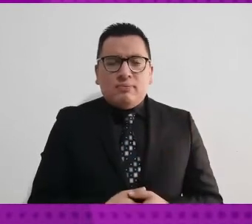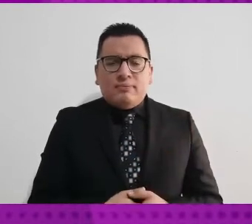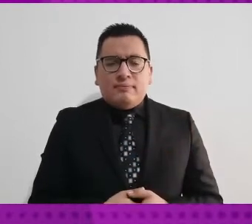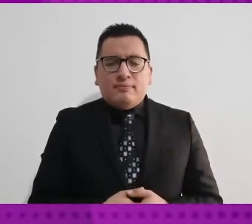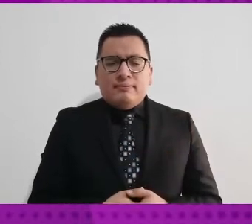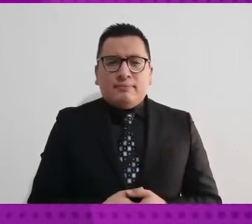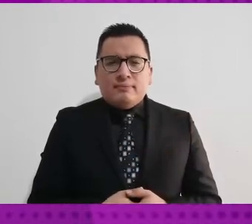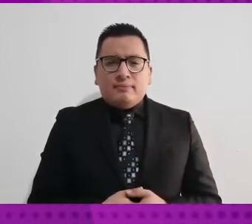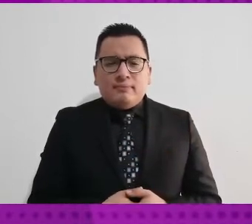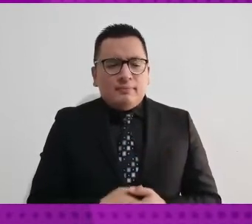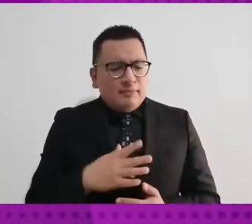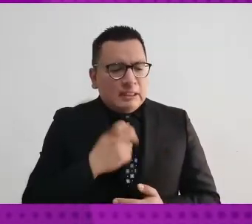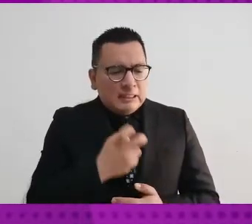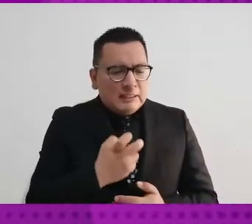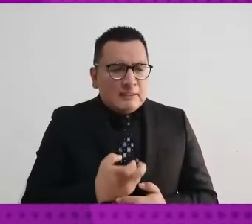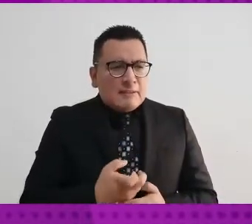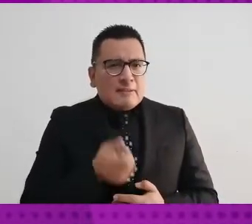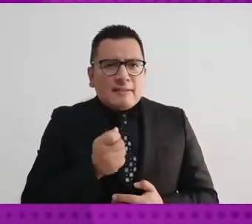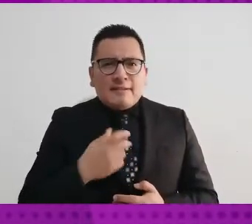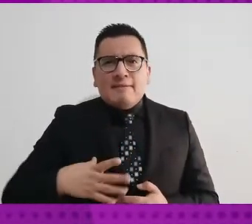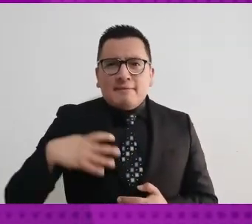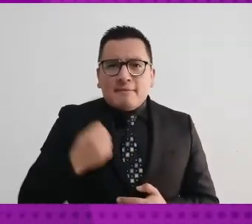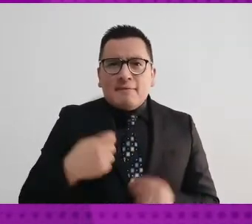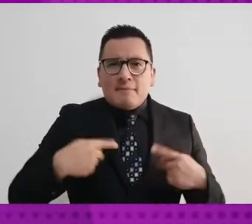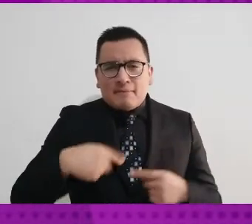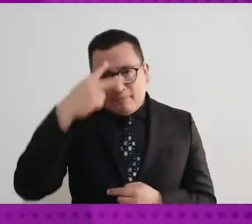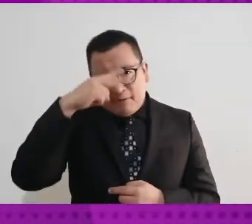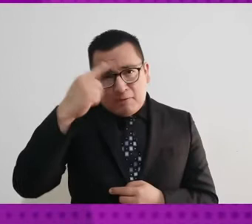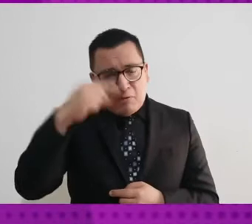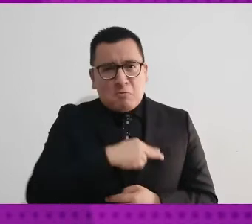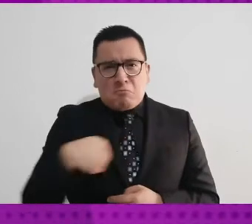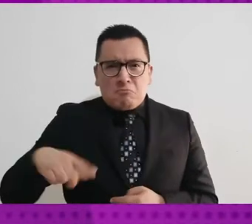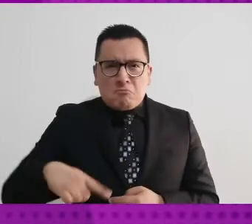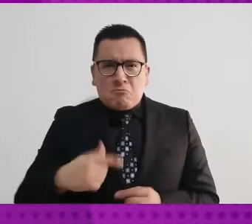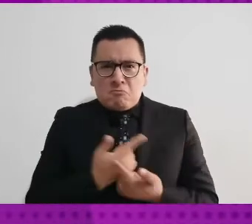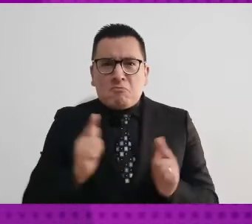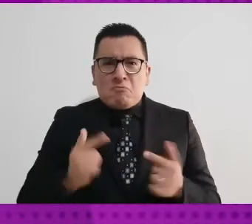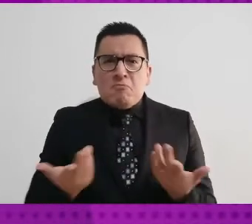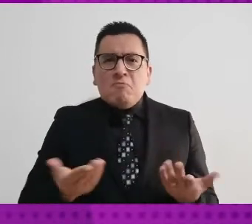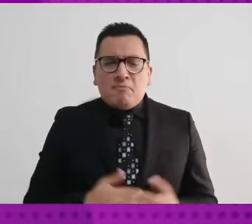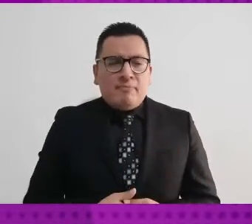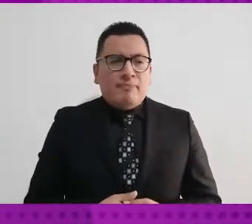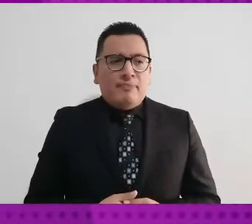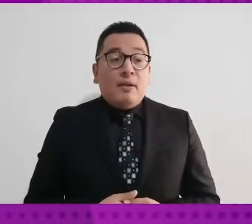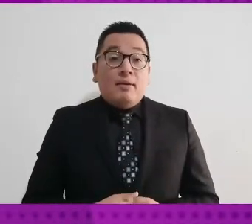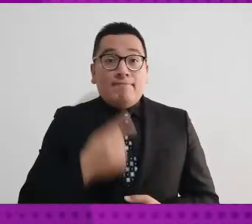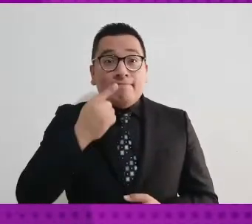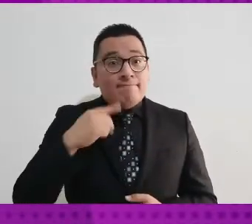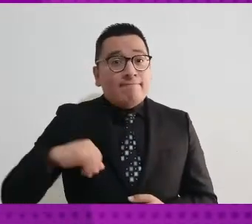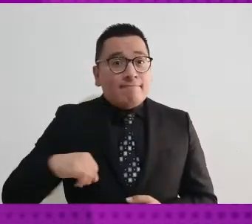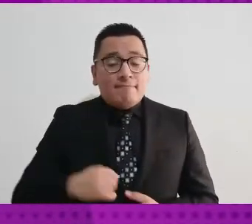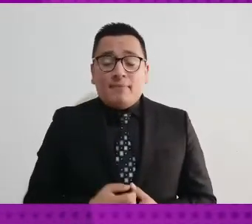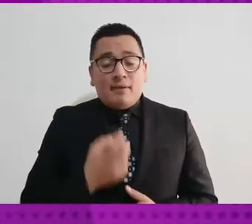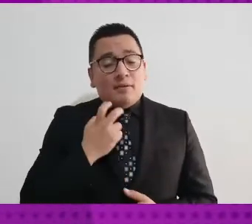han plasmado pues, la lucha de las y los ciudadanos por nuestra democracia? Pues fíjate que es muy